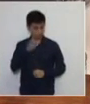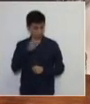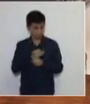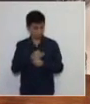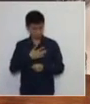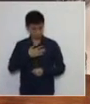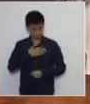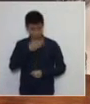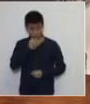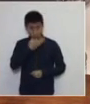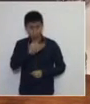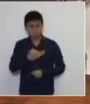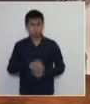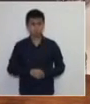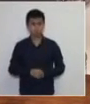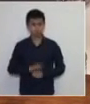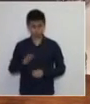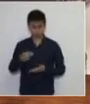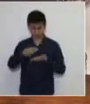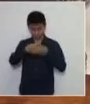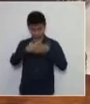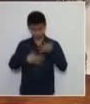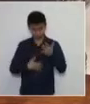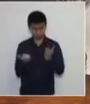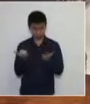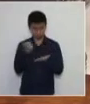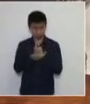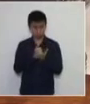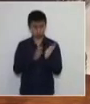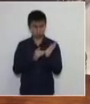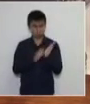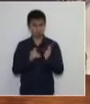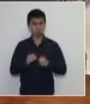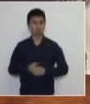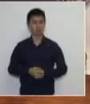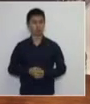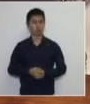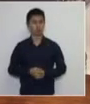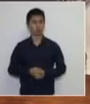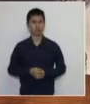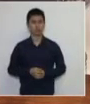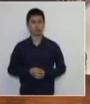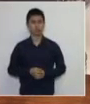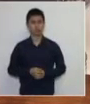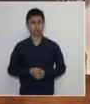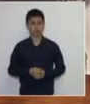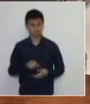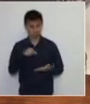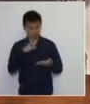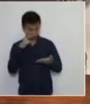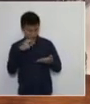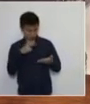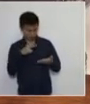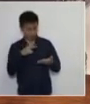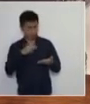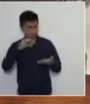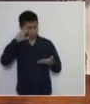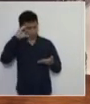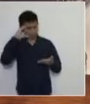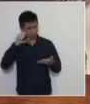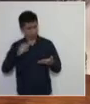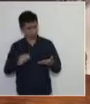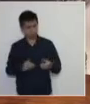momento se refieren y se dan a sentados en un parte de novedades de acuerdo a la estructura al advertirse hechos aparentemente delictivos están siendo